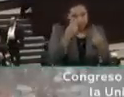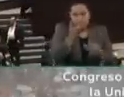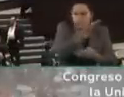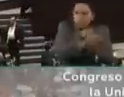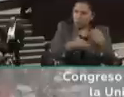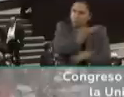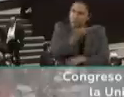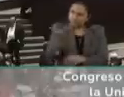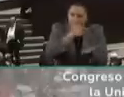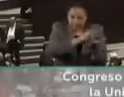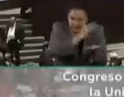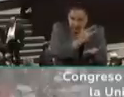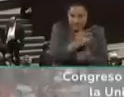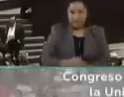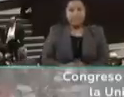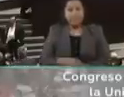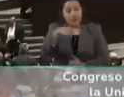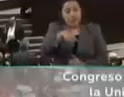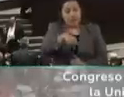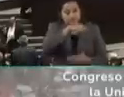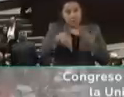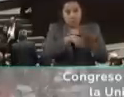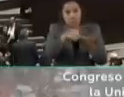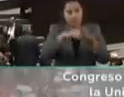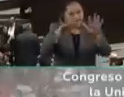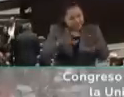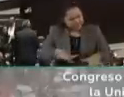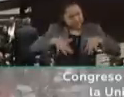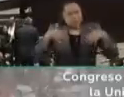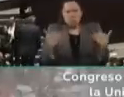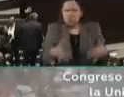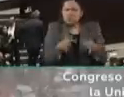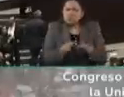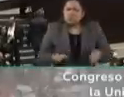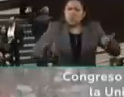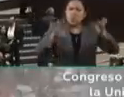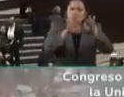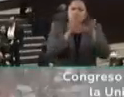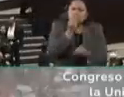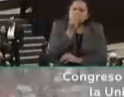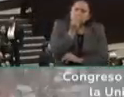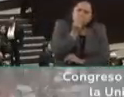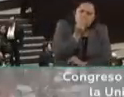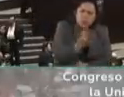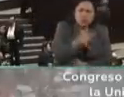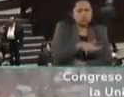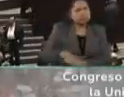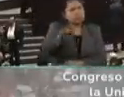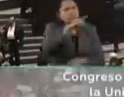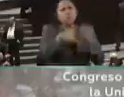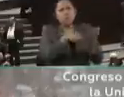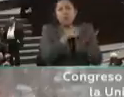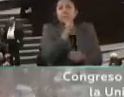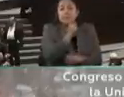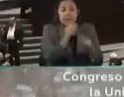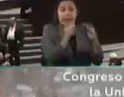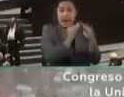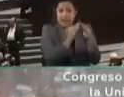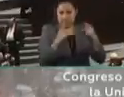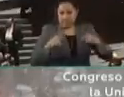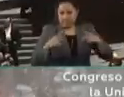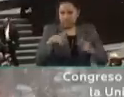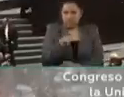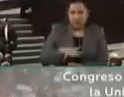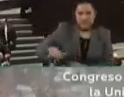en este imponente recinto Casa del Pueblo, la expresión genuina de la voluntad libre